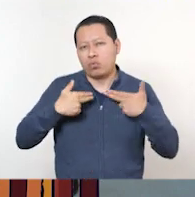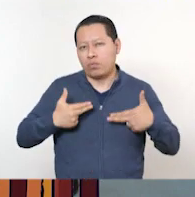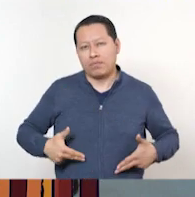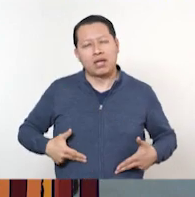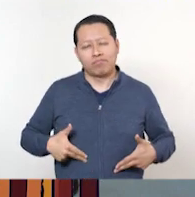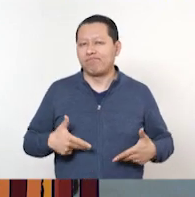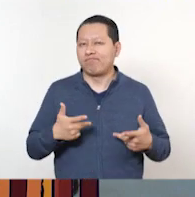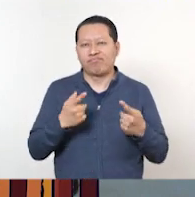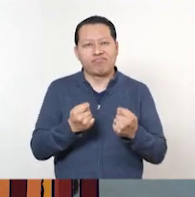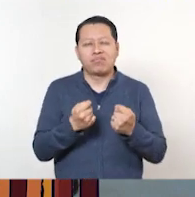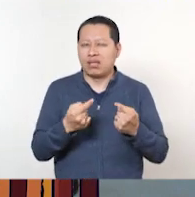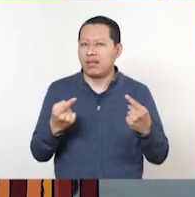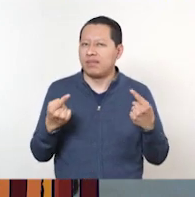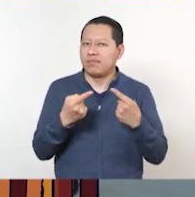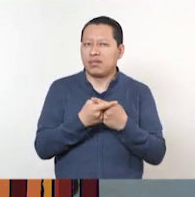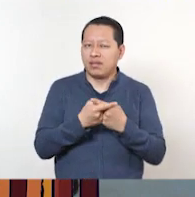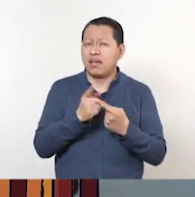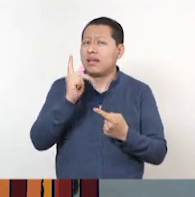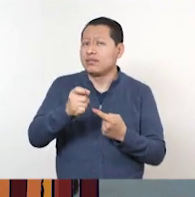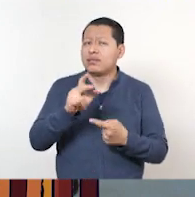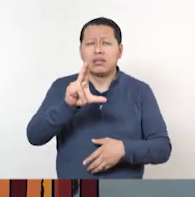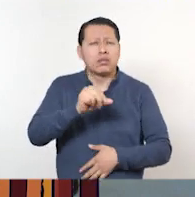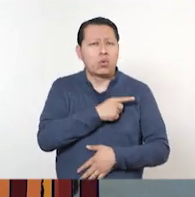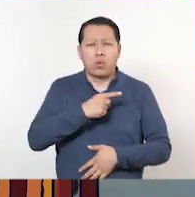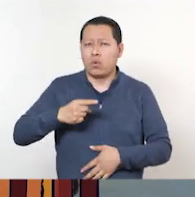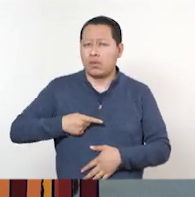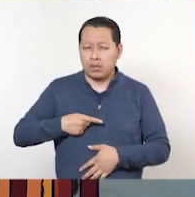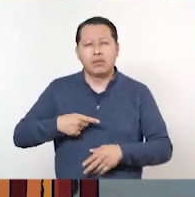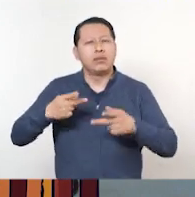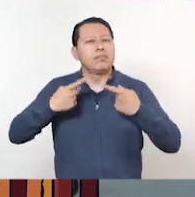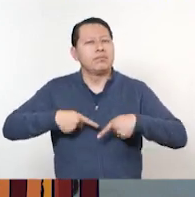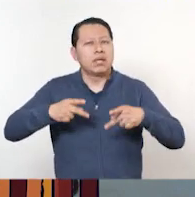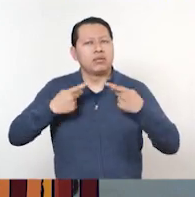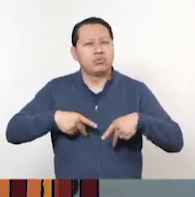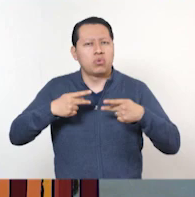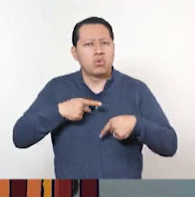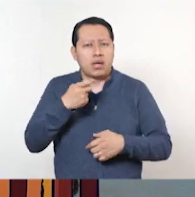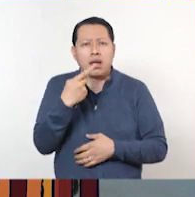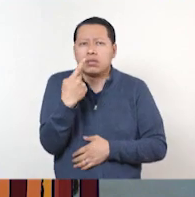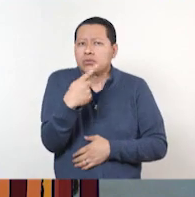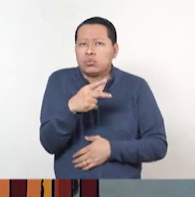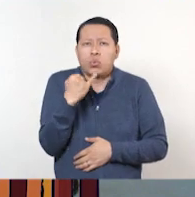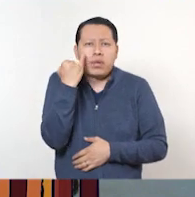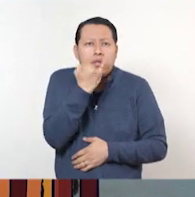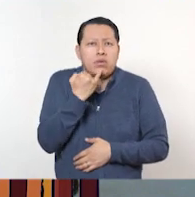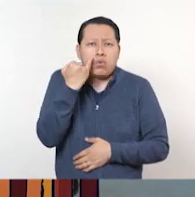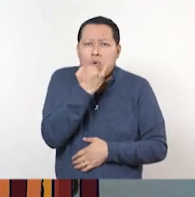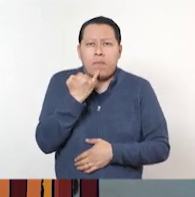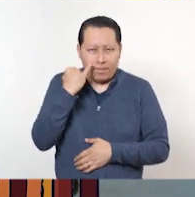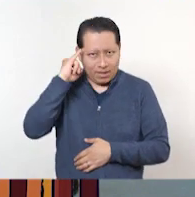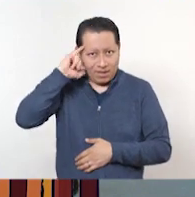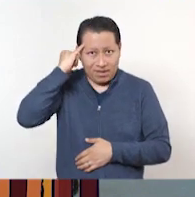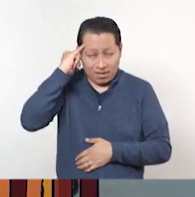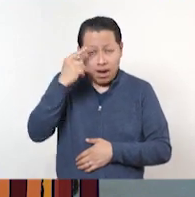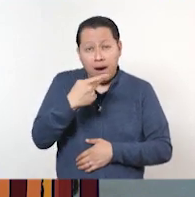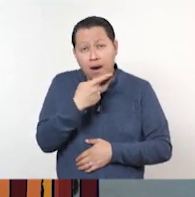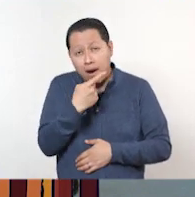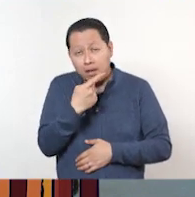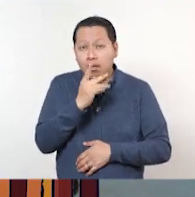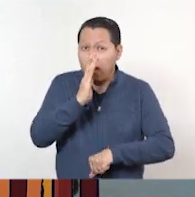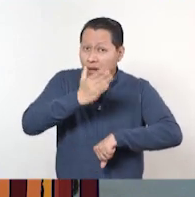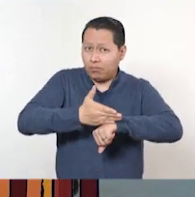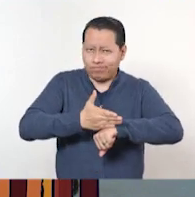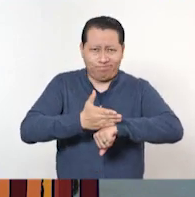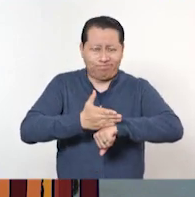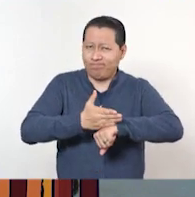vulnera sus derechos humanos. Es decir, nadie debe castigar a una persona por hablar una lengua nacional diferente al